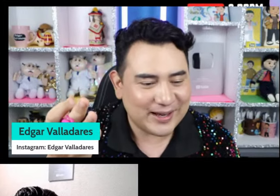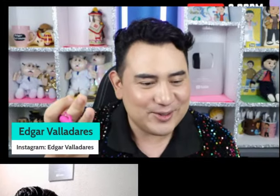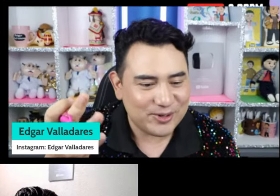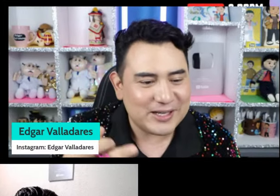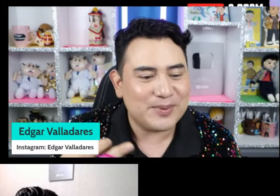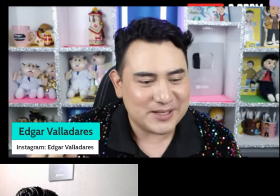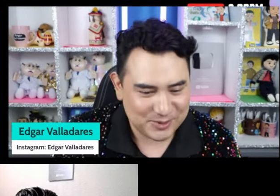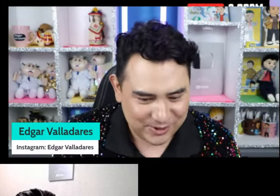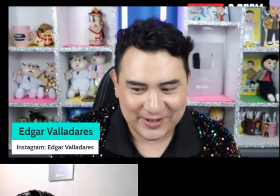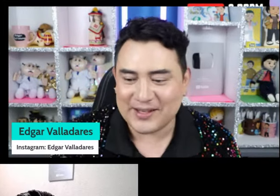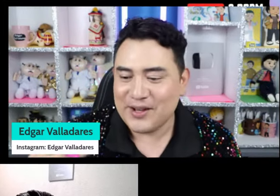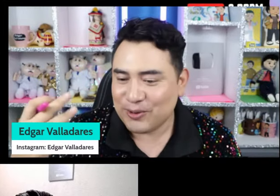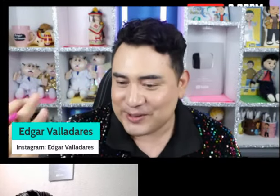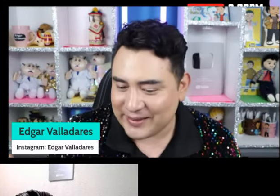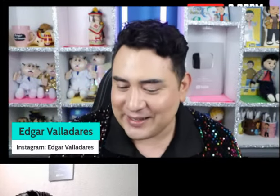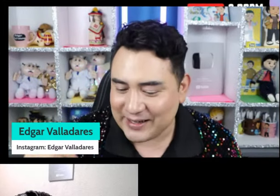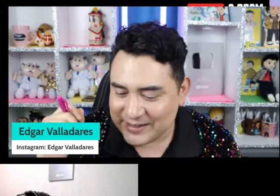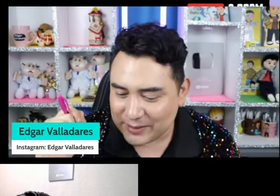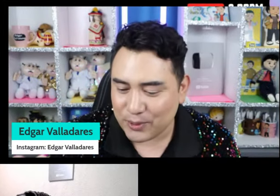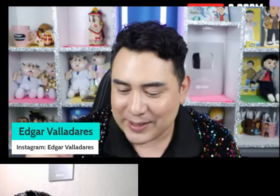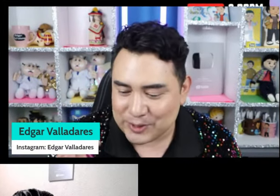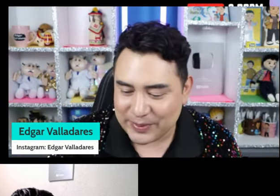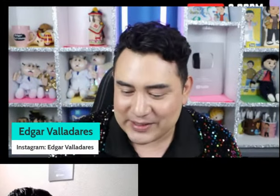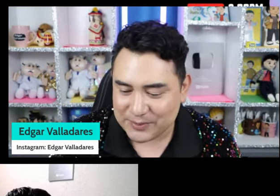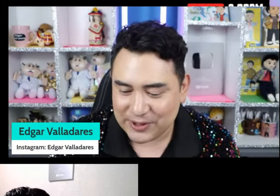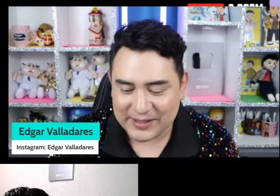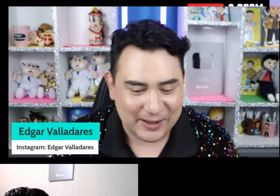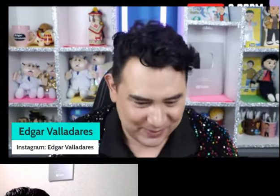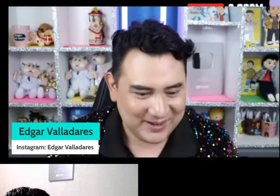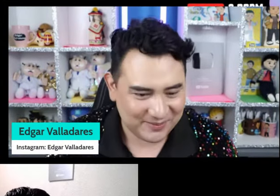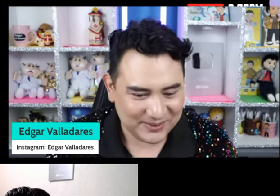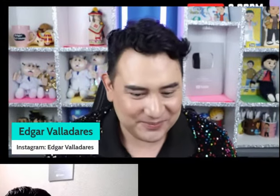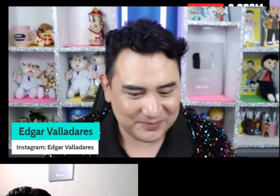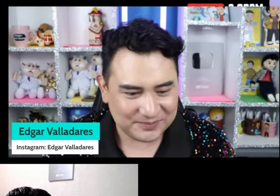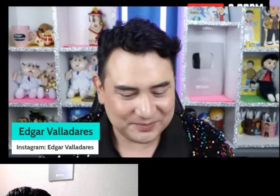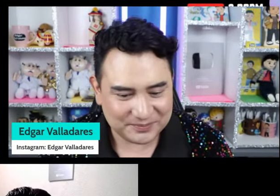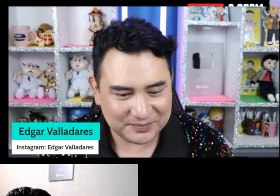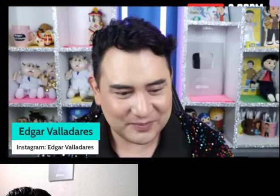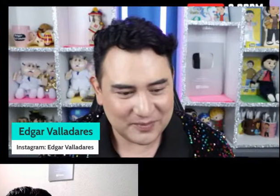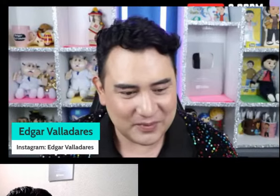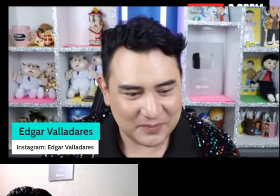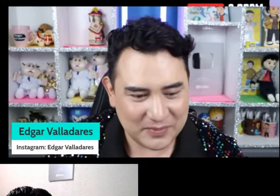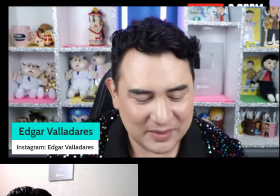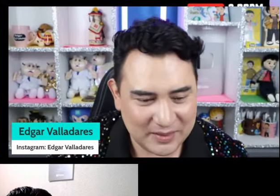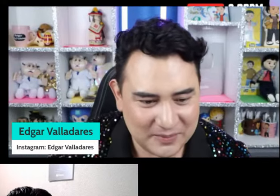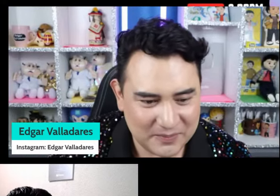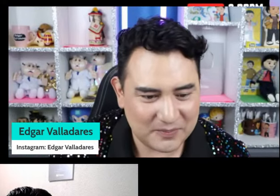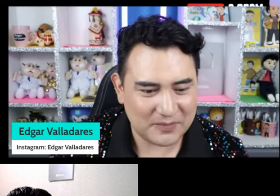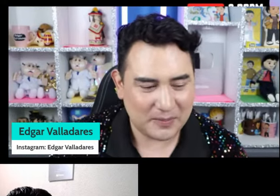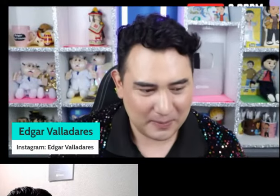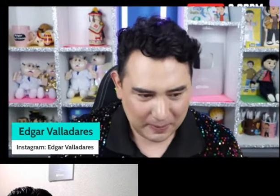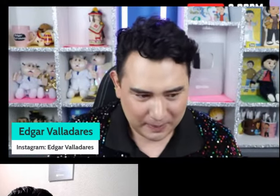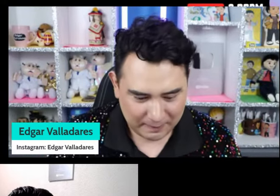todos acá son nuestras percepciones ustedes en el chat pongan sus percepciones también claro claro claro